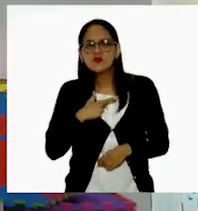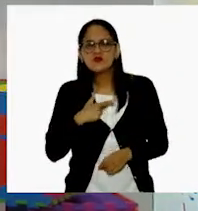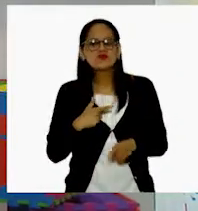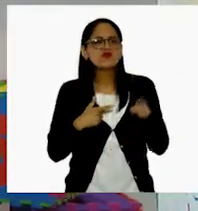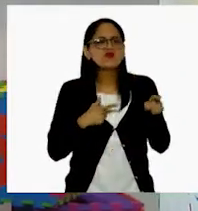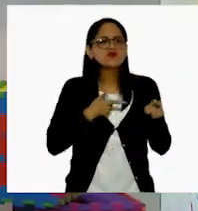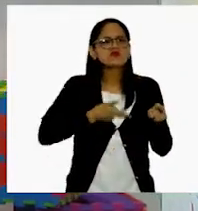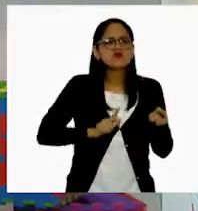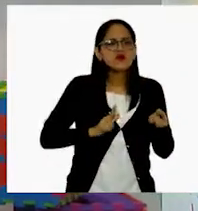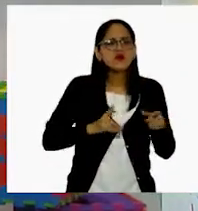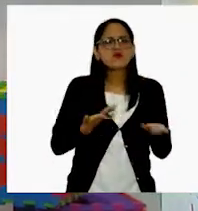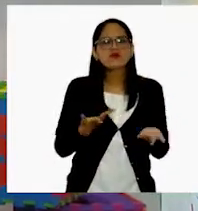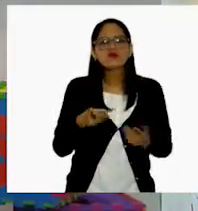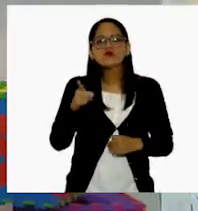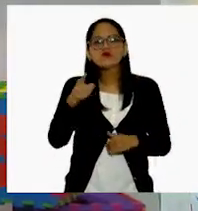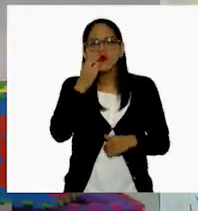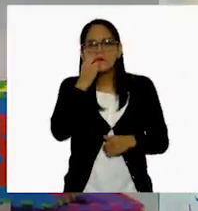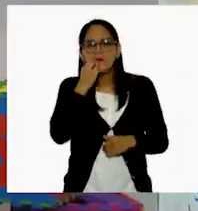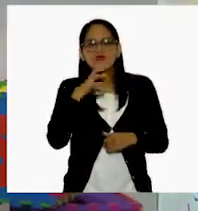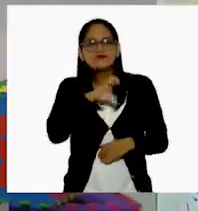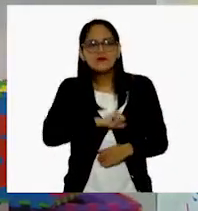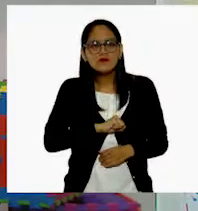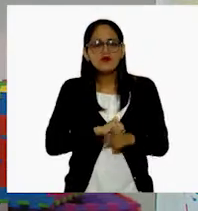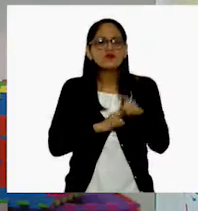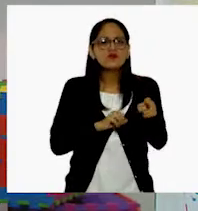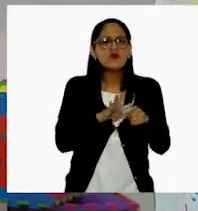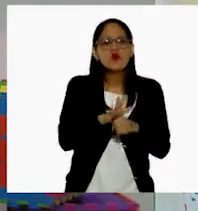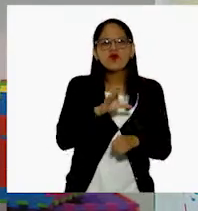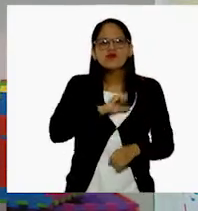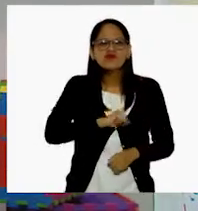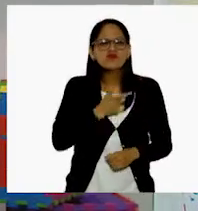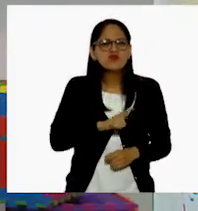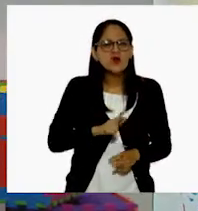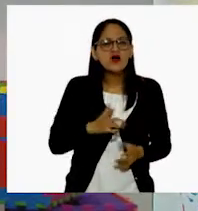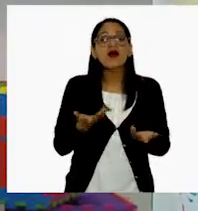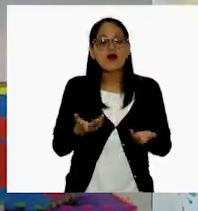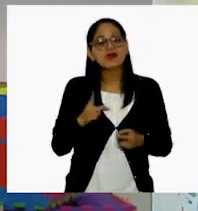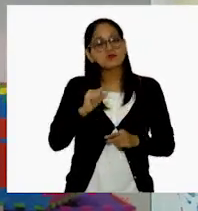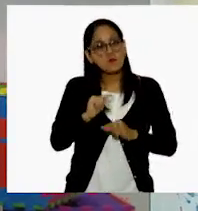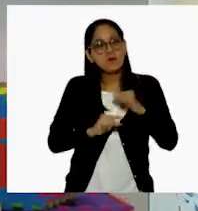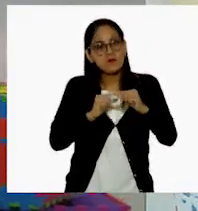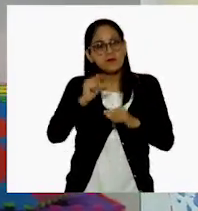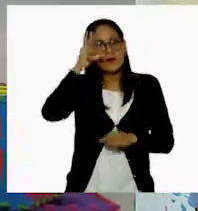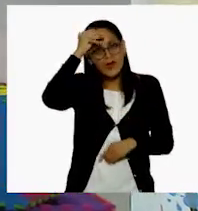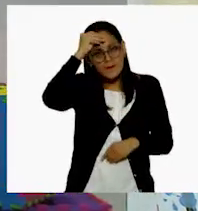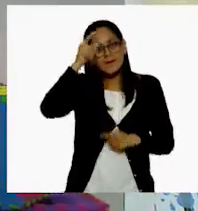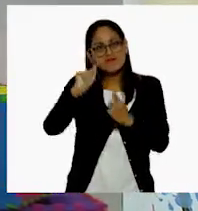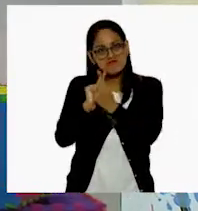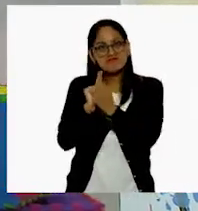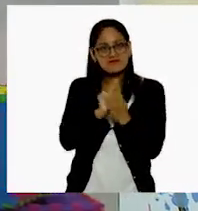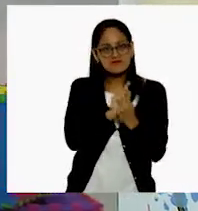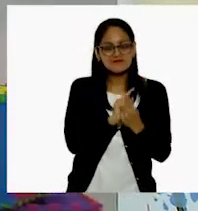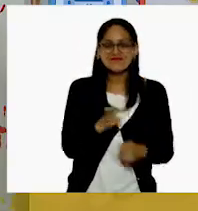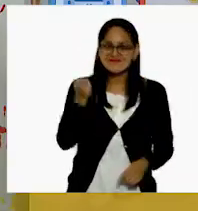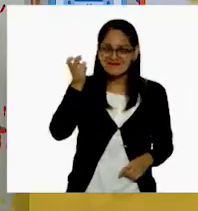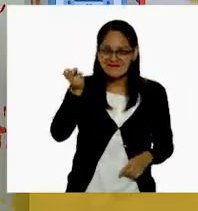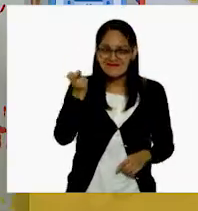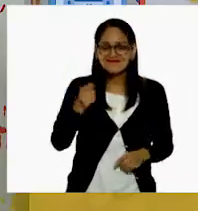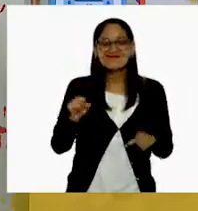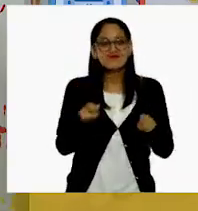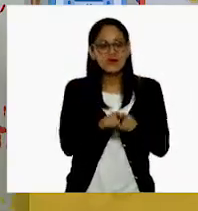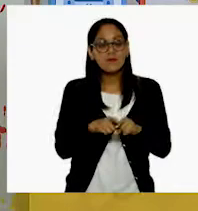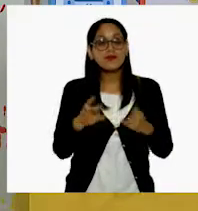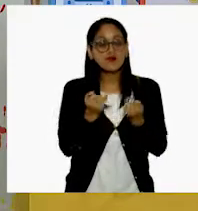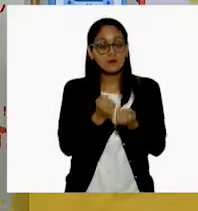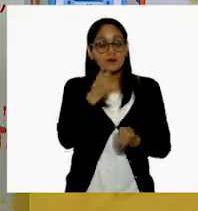gusta, saber cuál es nuestra comida favorita y cuál no, nos permite ir aprendiendo más de nosotras y nosotros. Justo como lo dices, saber qué nos gusta y